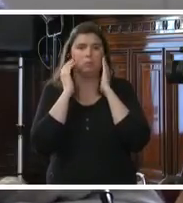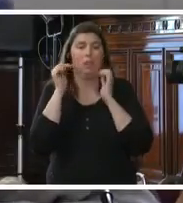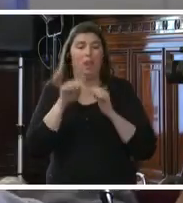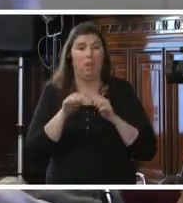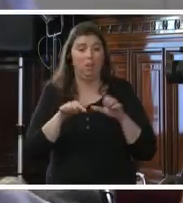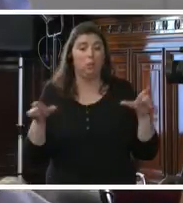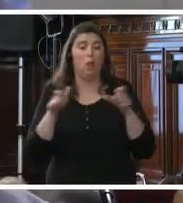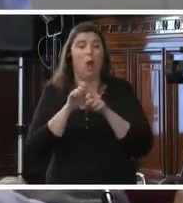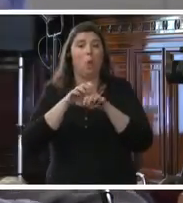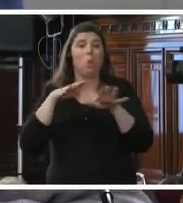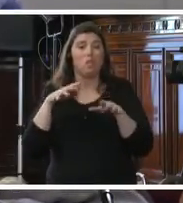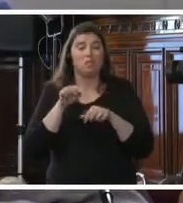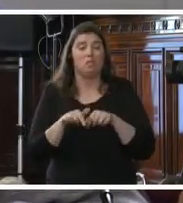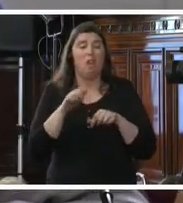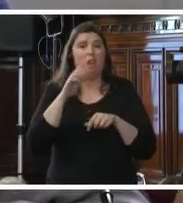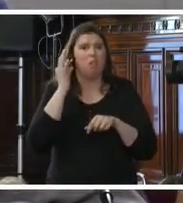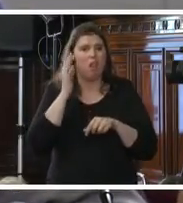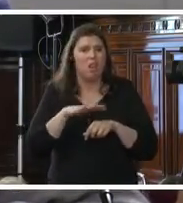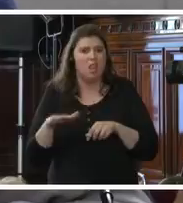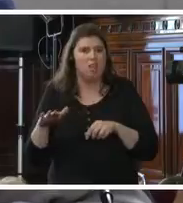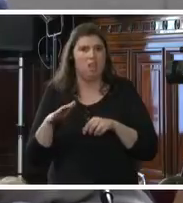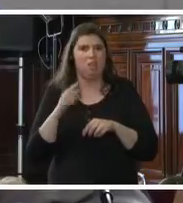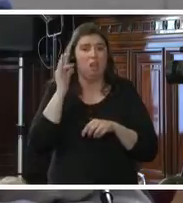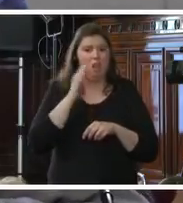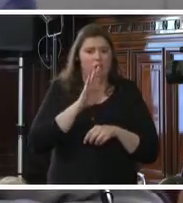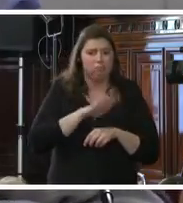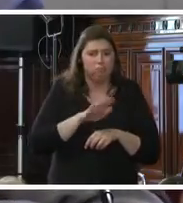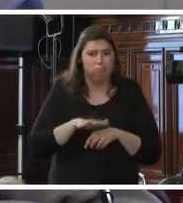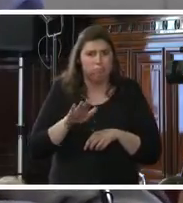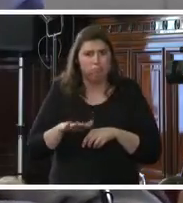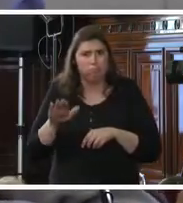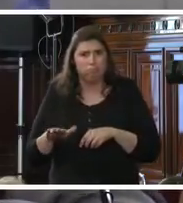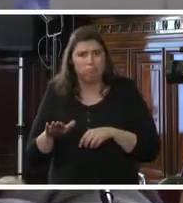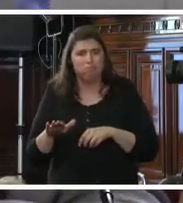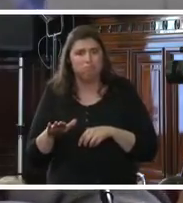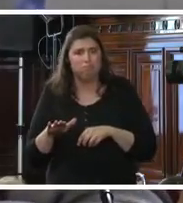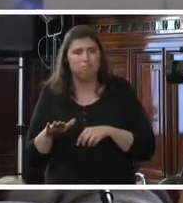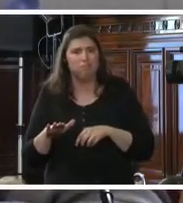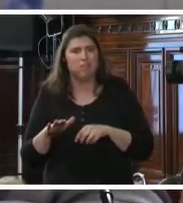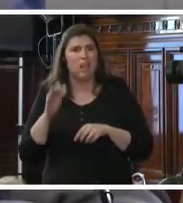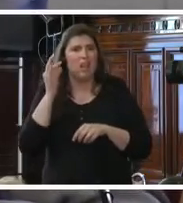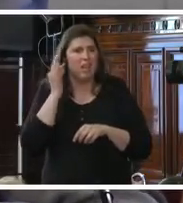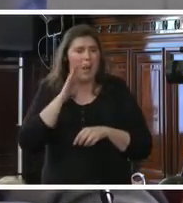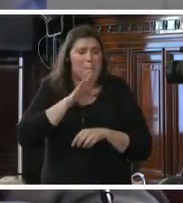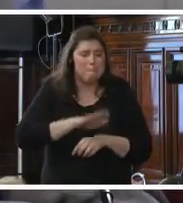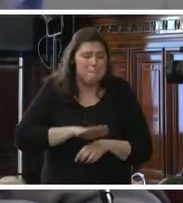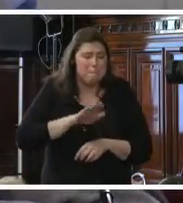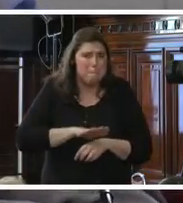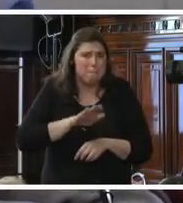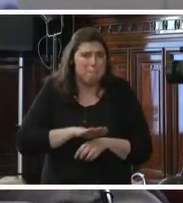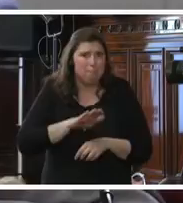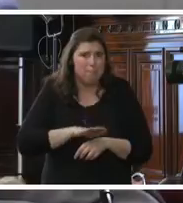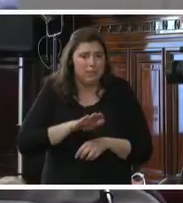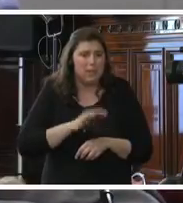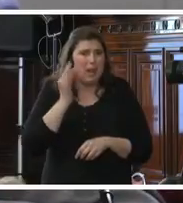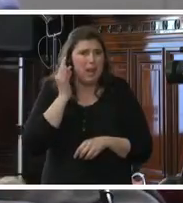Esta es una audiencia de niñas, se está violando a niñas pequeñas. Y no tenemos que decir solamente chicas, son niñas pequeñas,